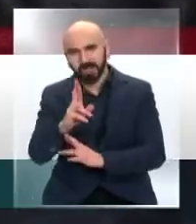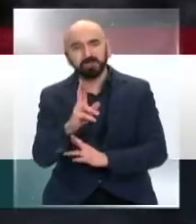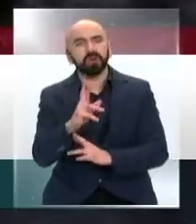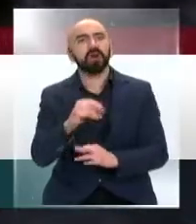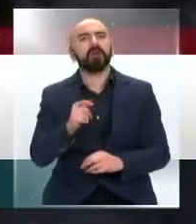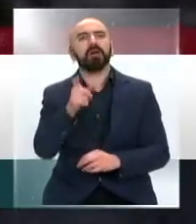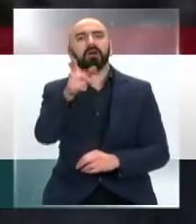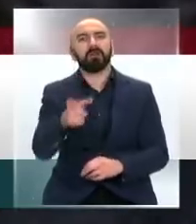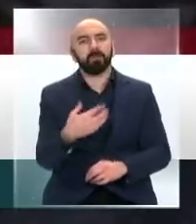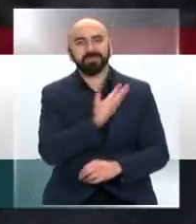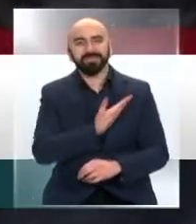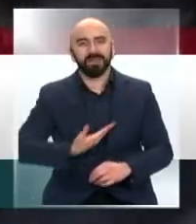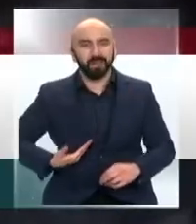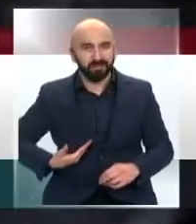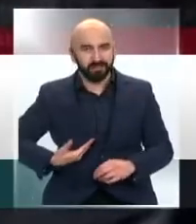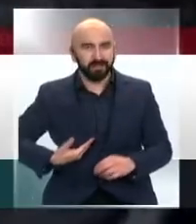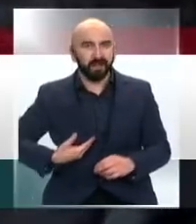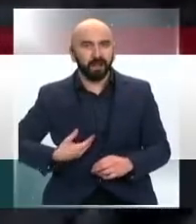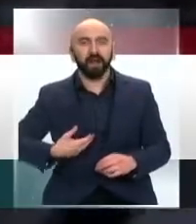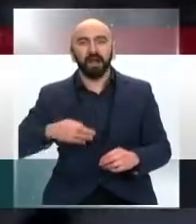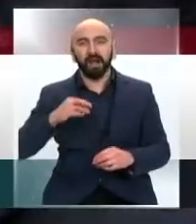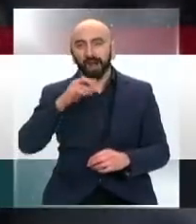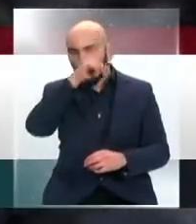disposición, presidenta Elisa Loncón,